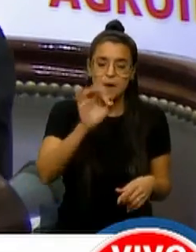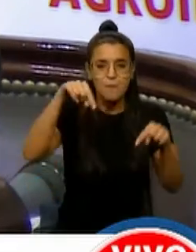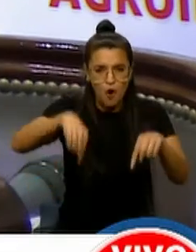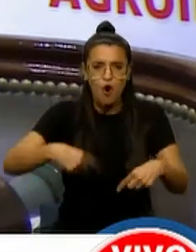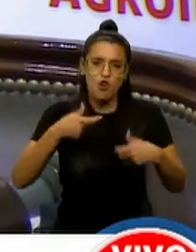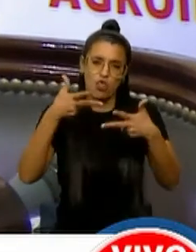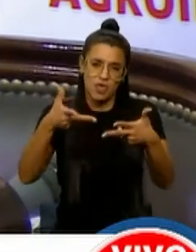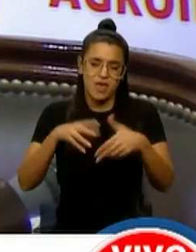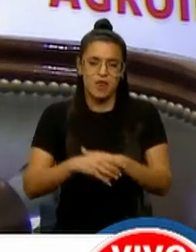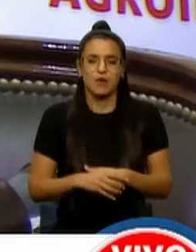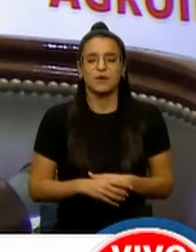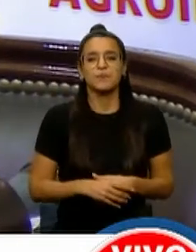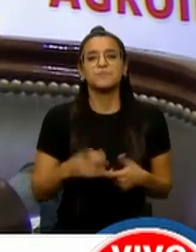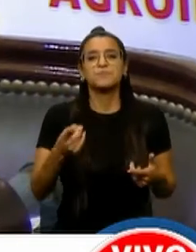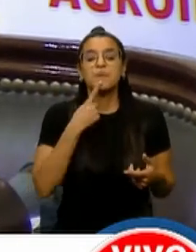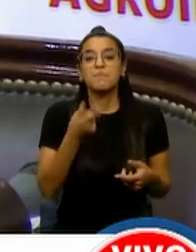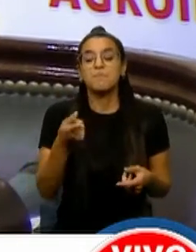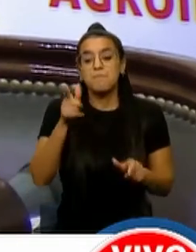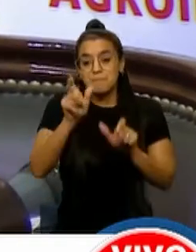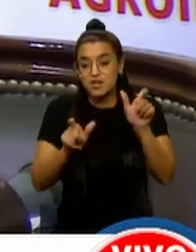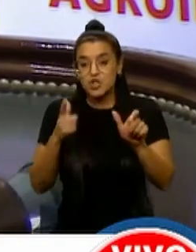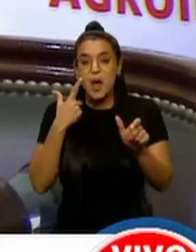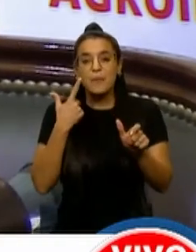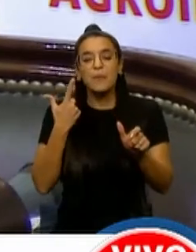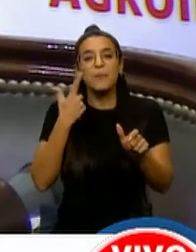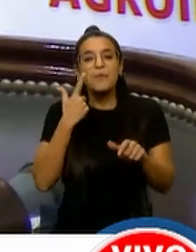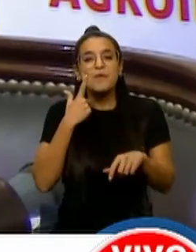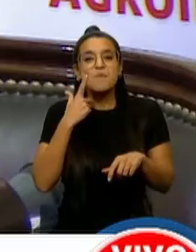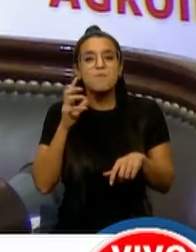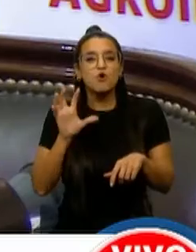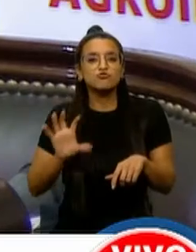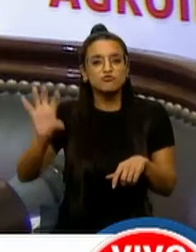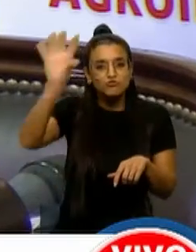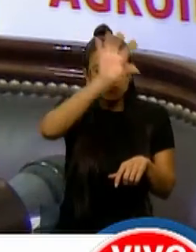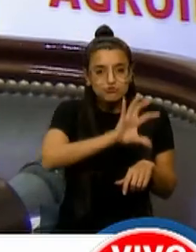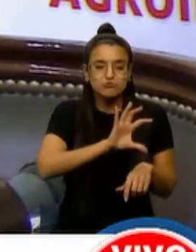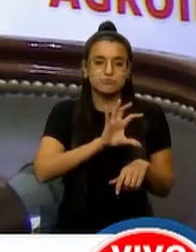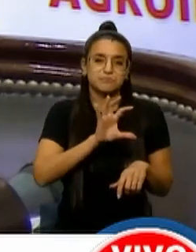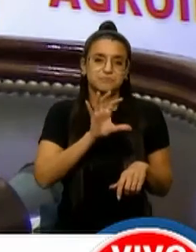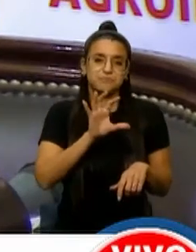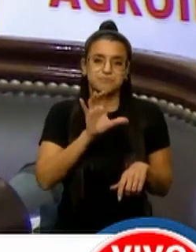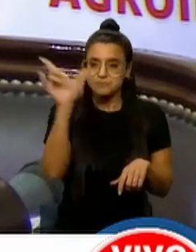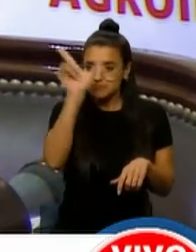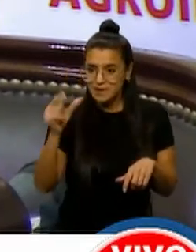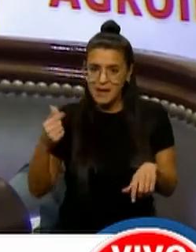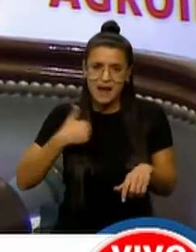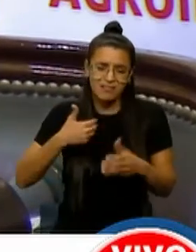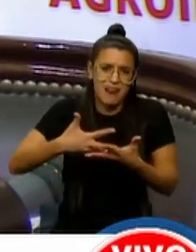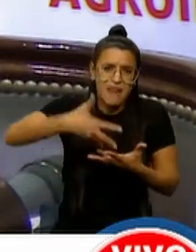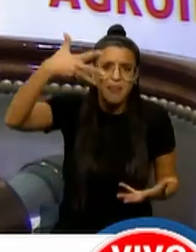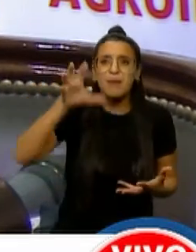se ha mencionado, que quienes vivimos en el interior de este tan prolongado, ancho y largo